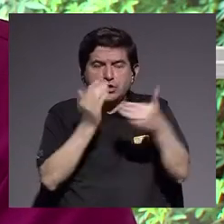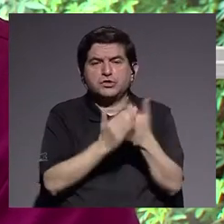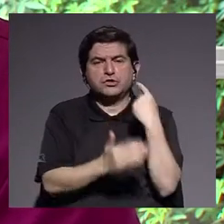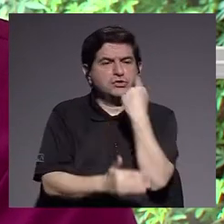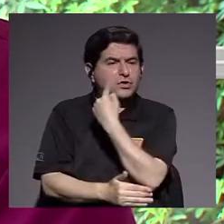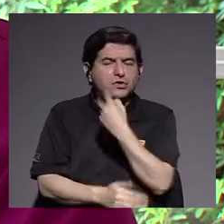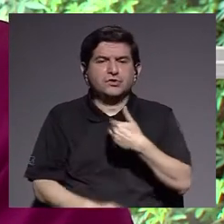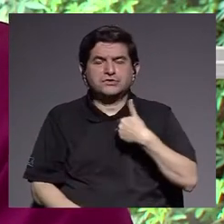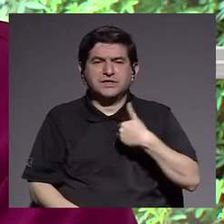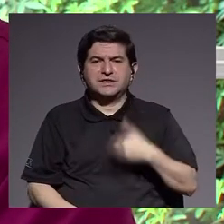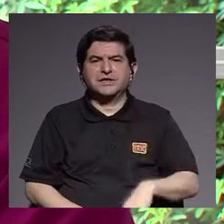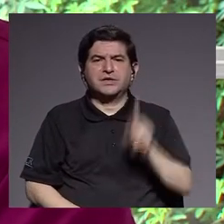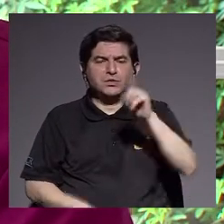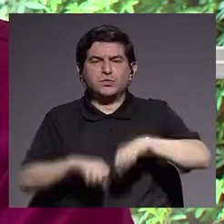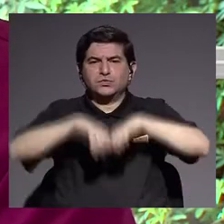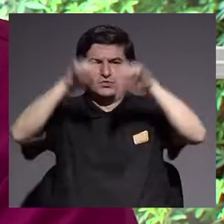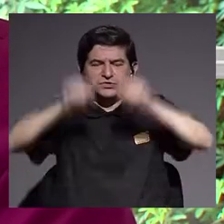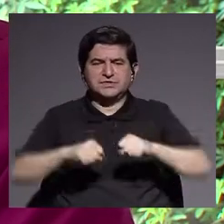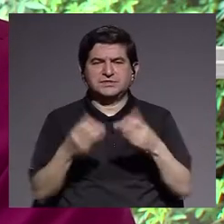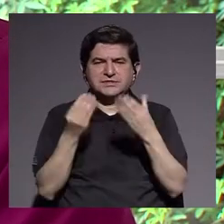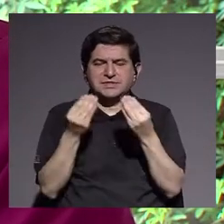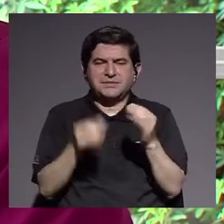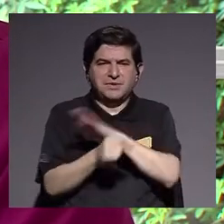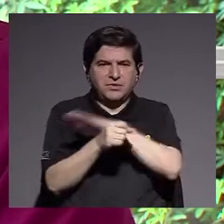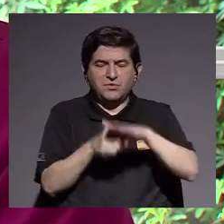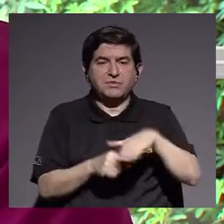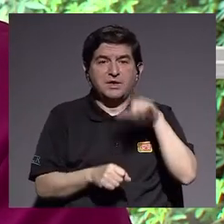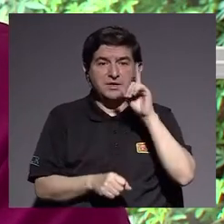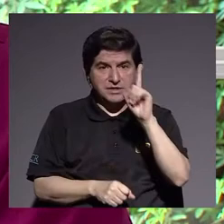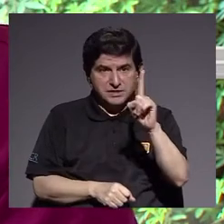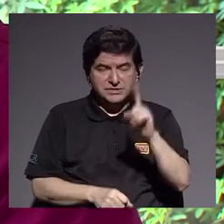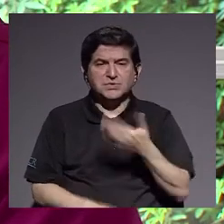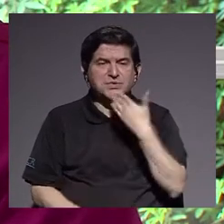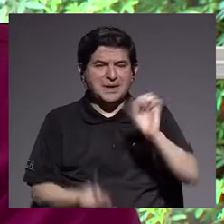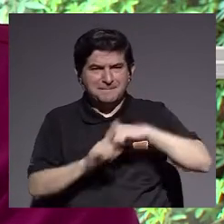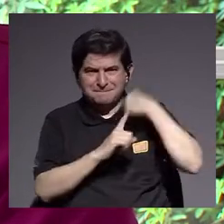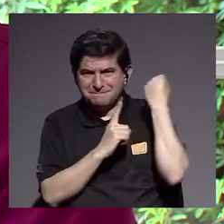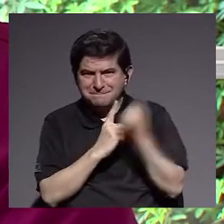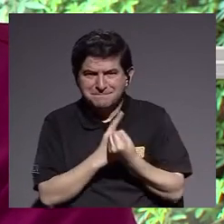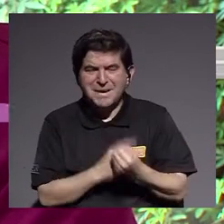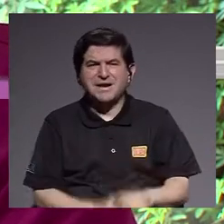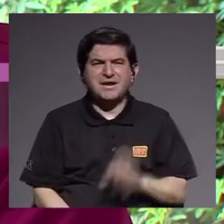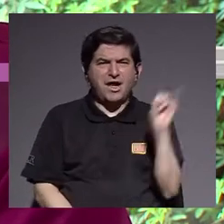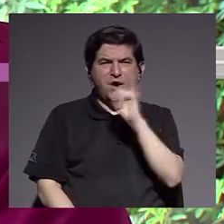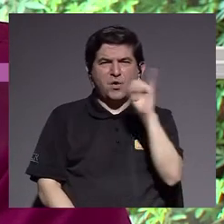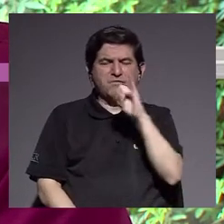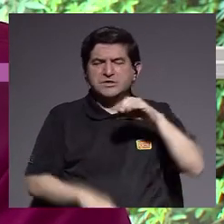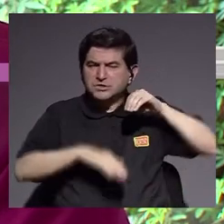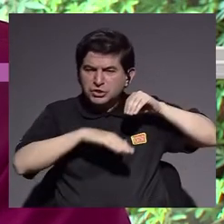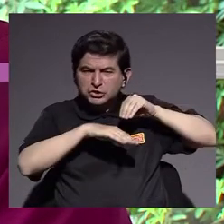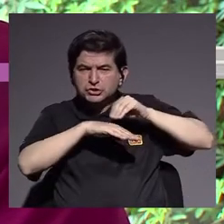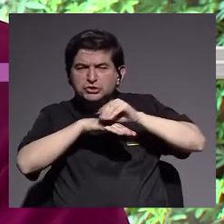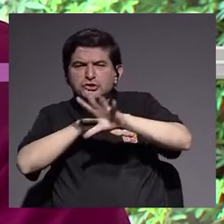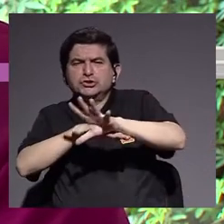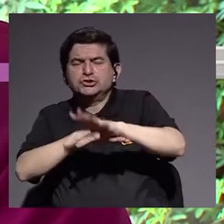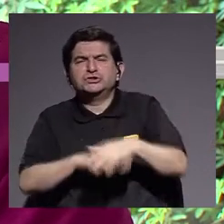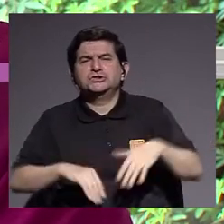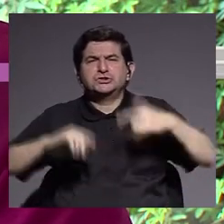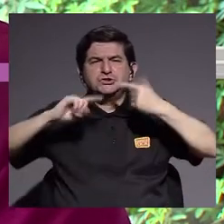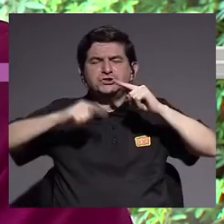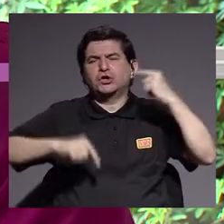nuestros dientes tienen un sistema nervioso completo entonces digamos si tenemos una pieza en mal estado como hay una infección nos va a repercutir